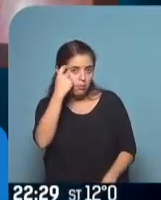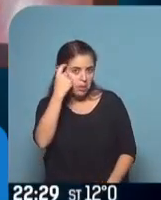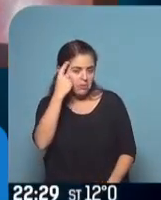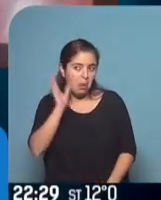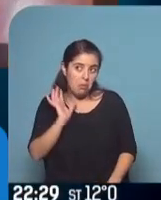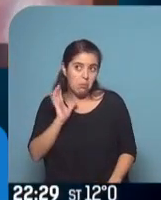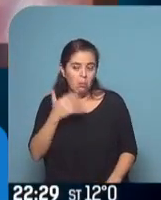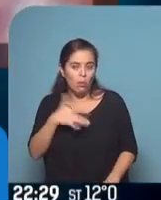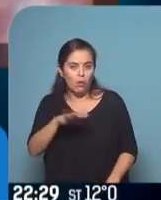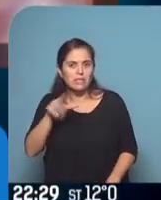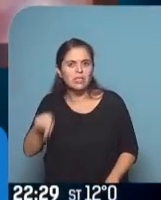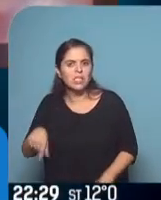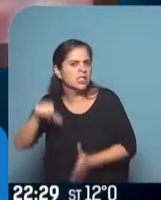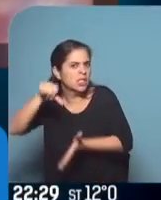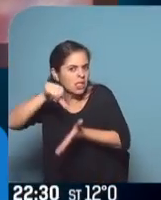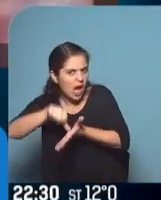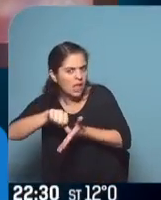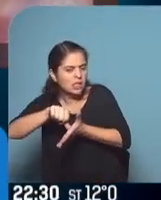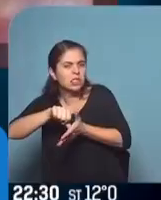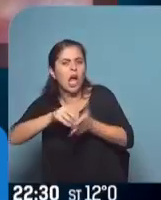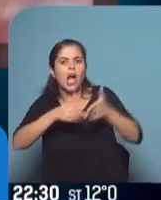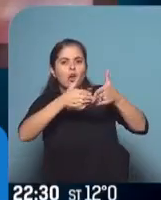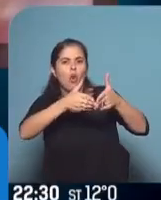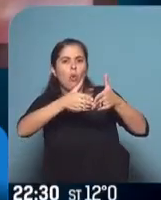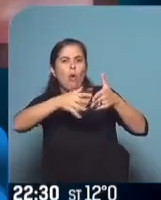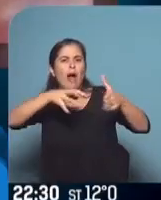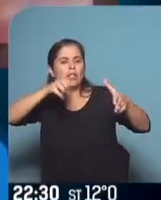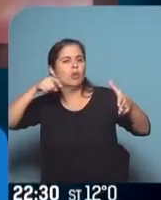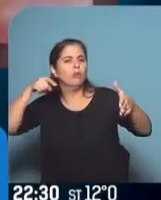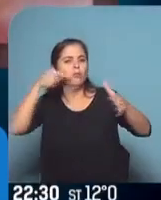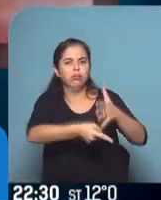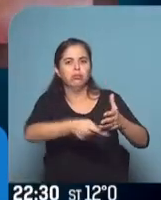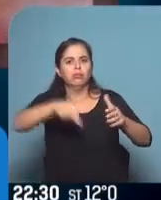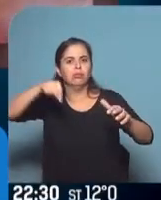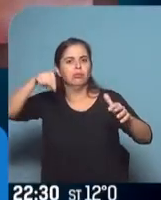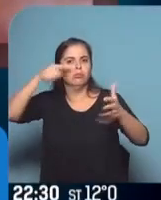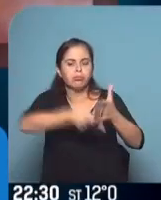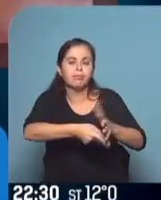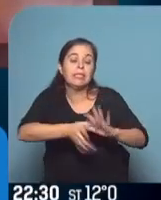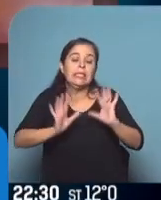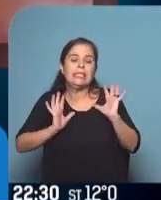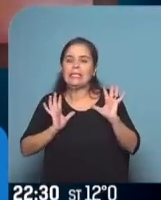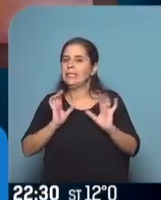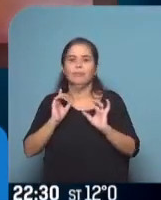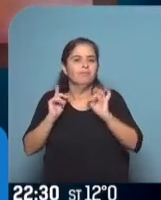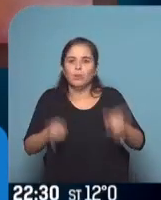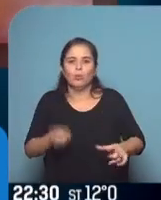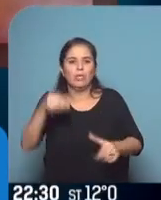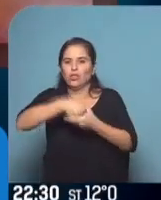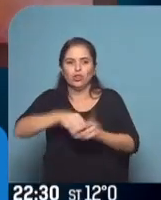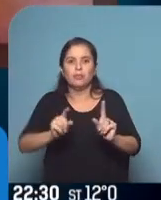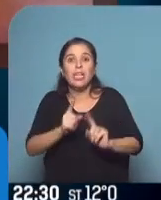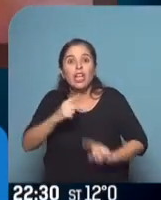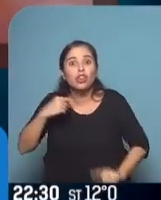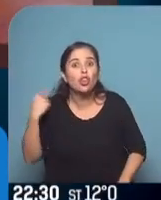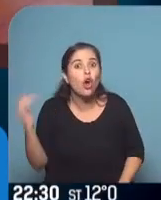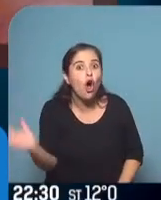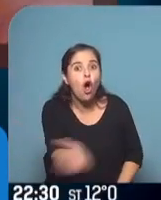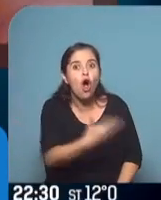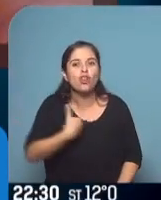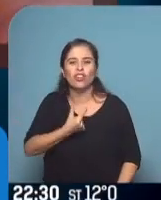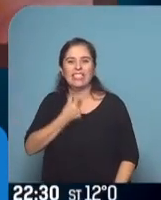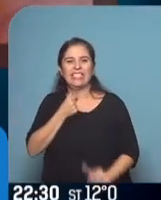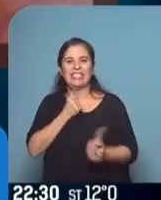cometido los ataques. Creo que todo el mundo está esperando a que la situación se solucione, pero es un equilibrio muy